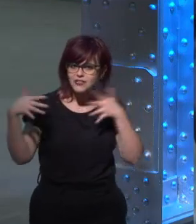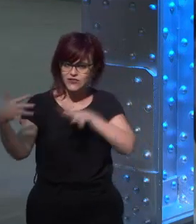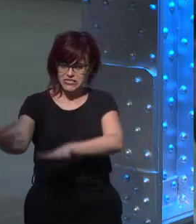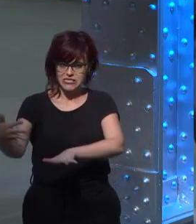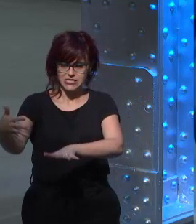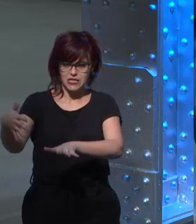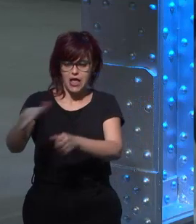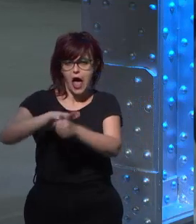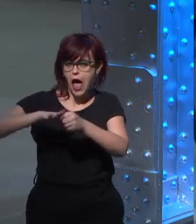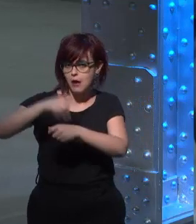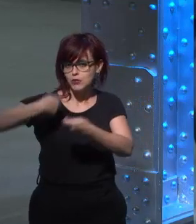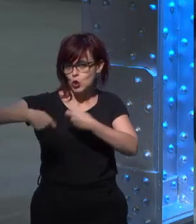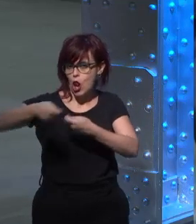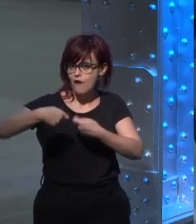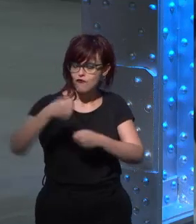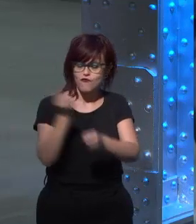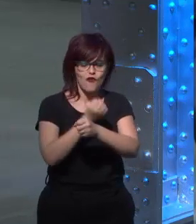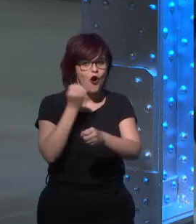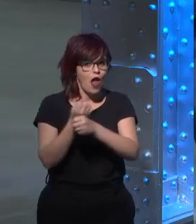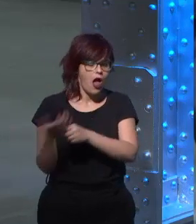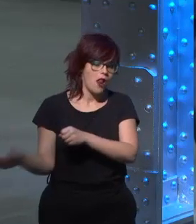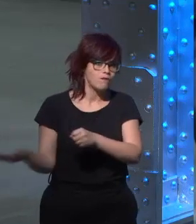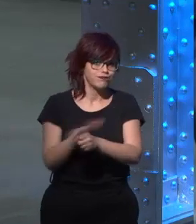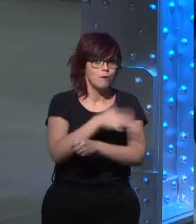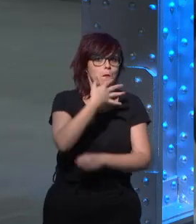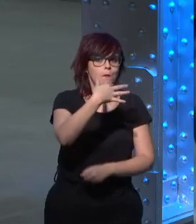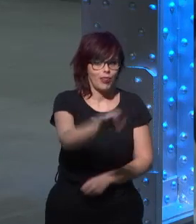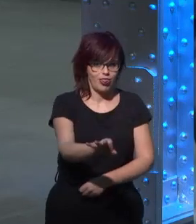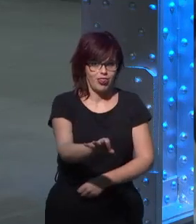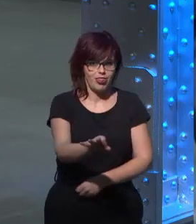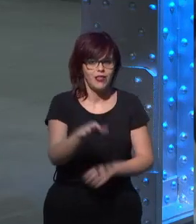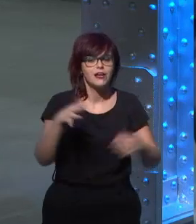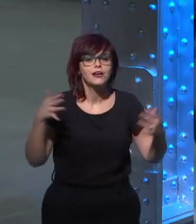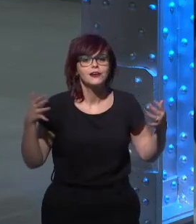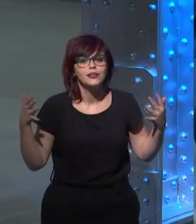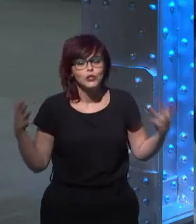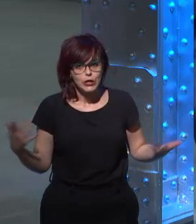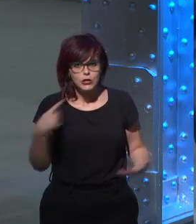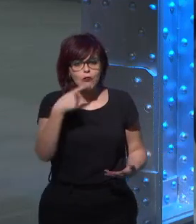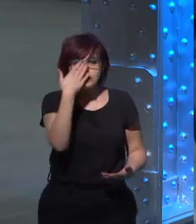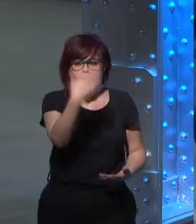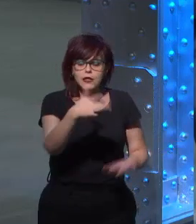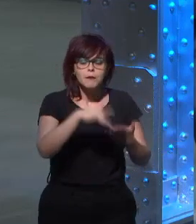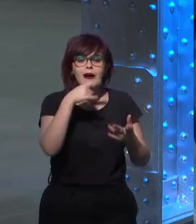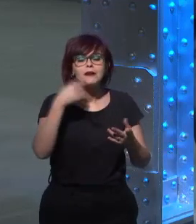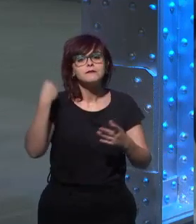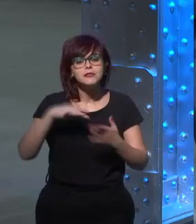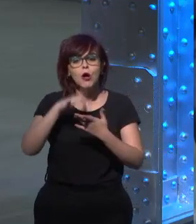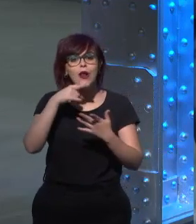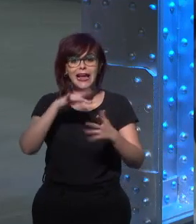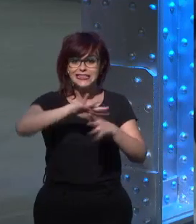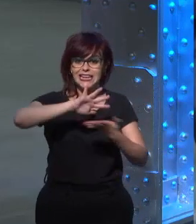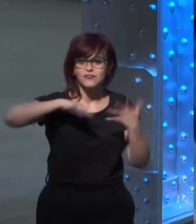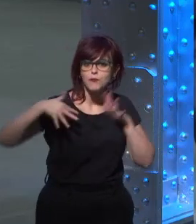garantías en el mercado laboral. Yo además considero, y lo digo sinceramente, que la transversalidad de la